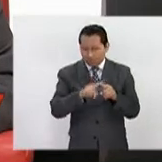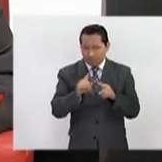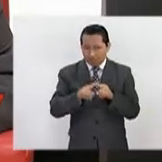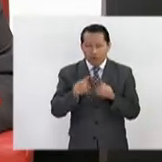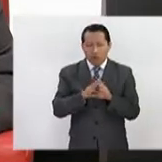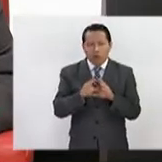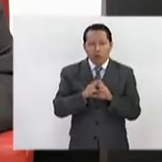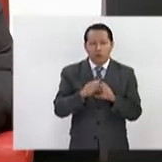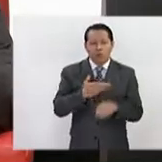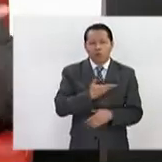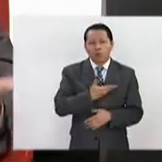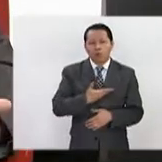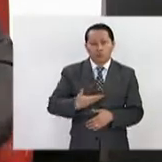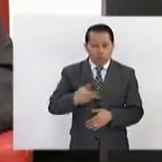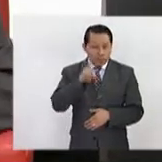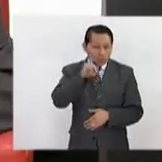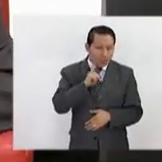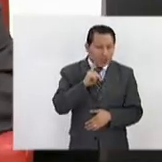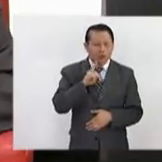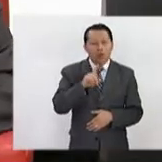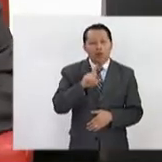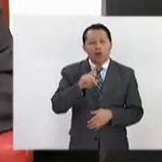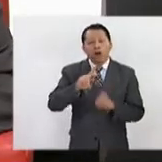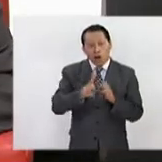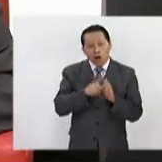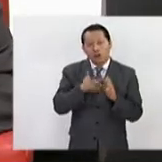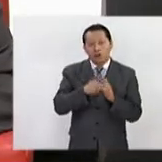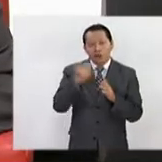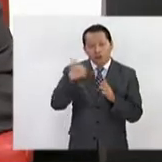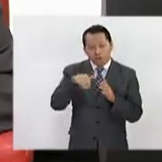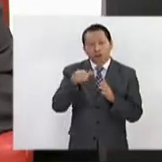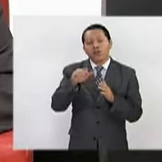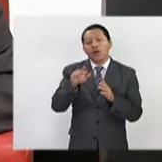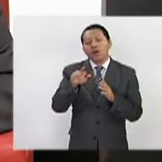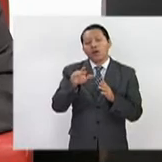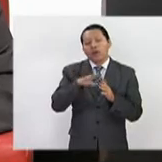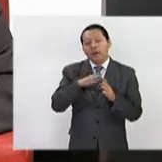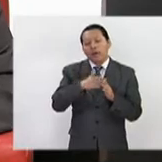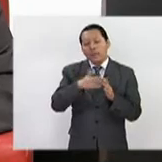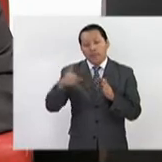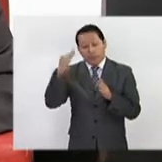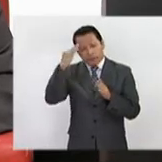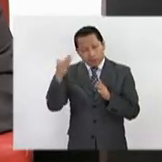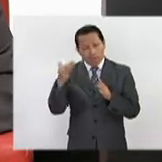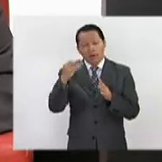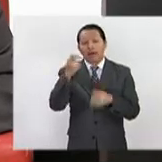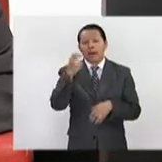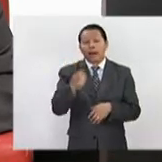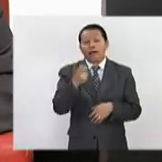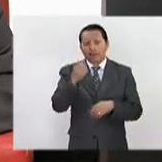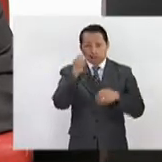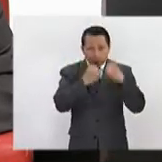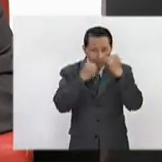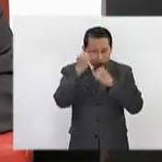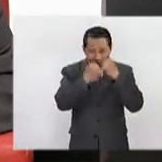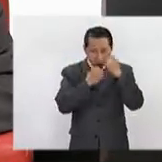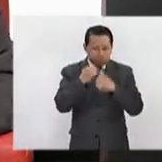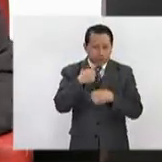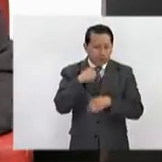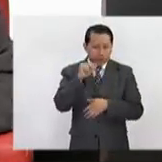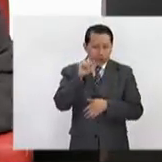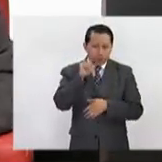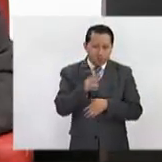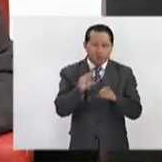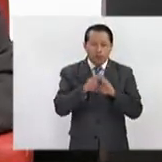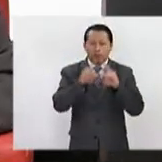presidenta fue incluso otra vez aspirante a un nuevo periodo. Y esta evaluación, por lo menos yo no vi en